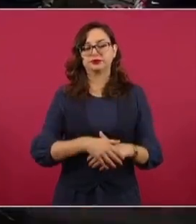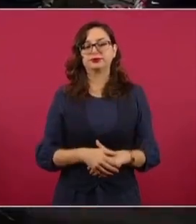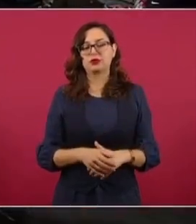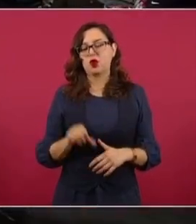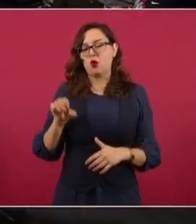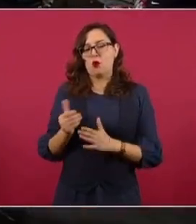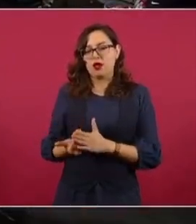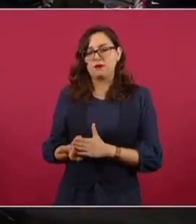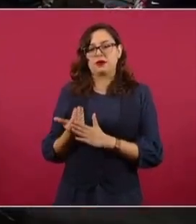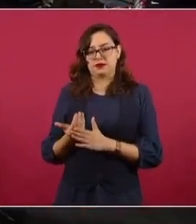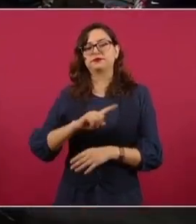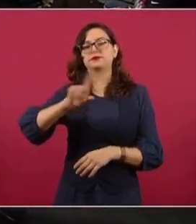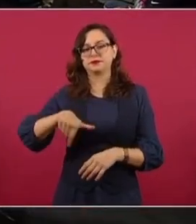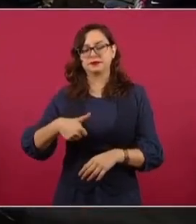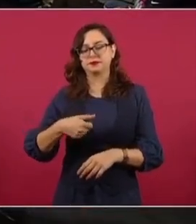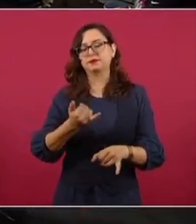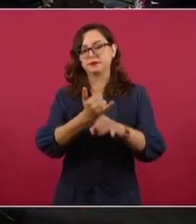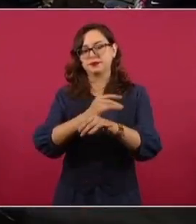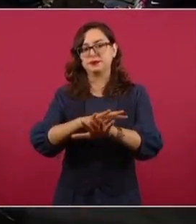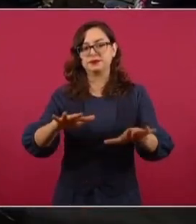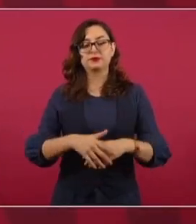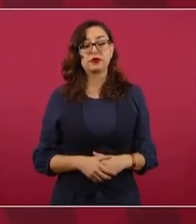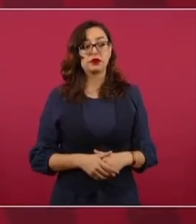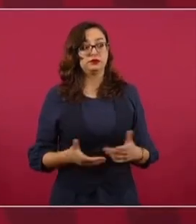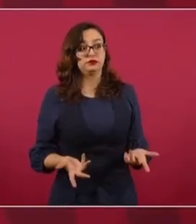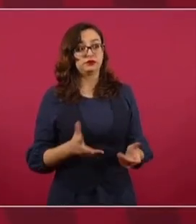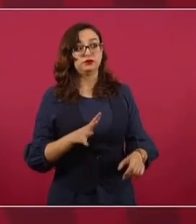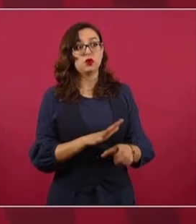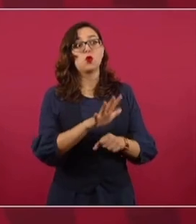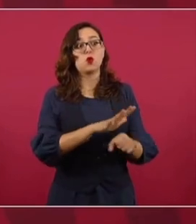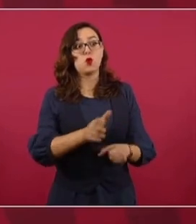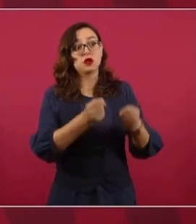lo que sucedió más tarde. ¿Va a haber seguridad en el estado? Sí, está todavía